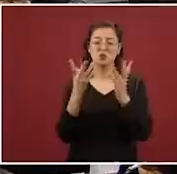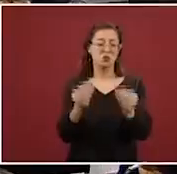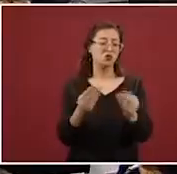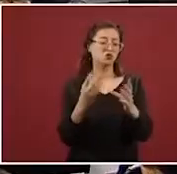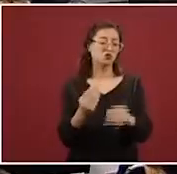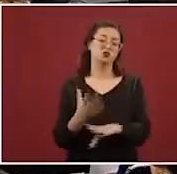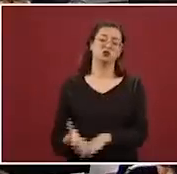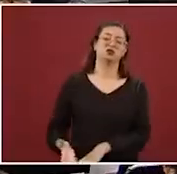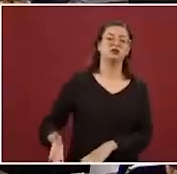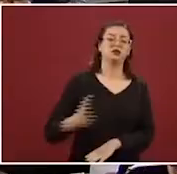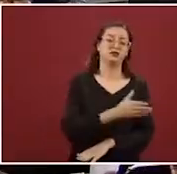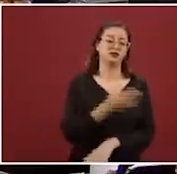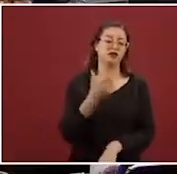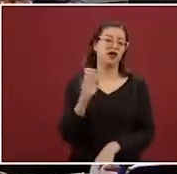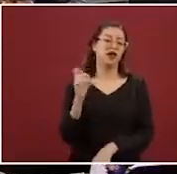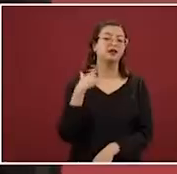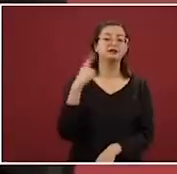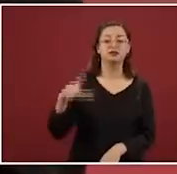Gracias. Sí,